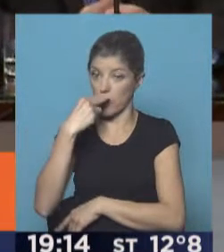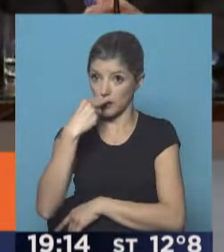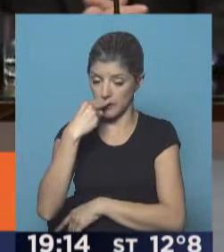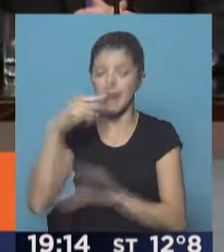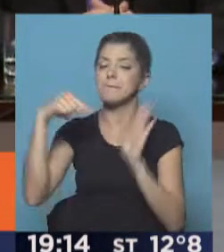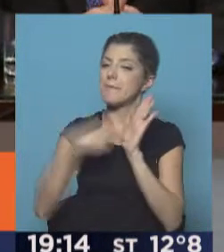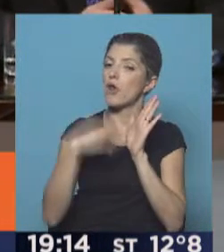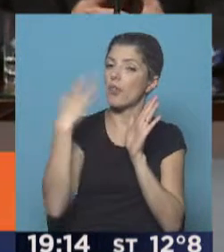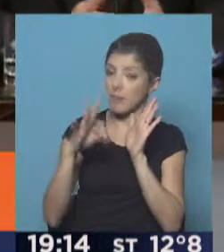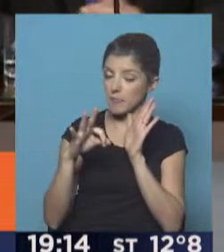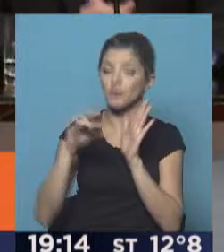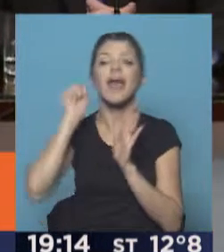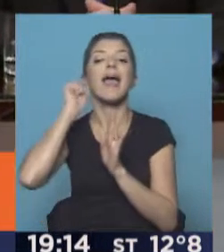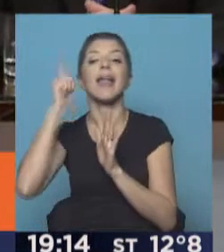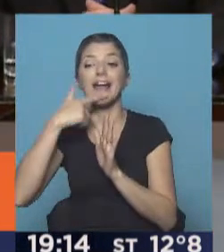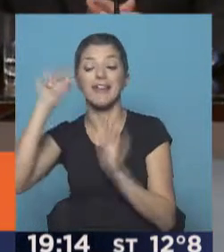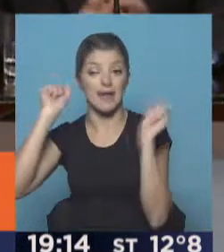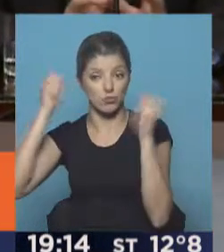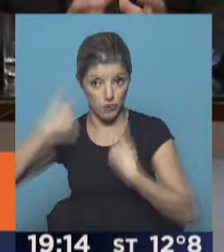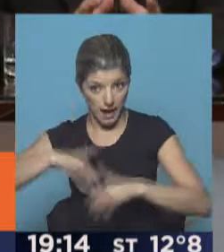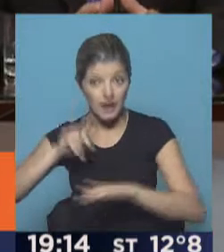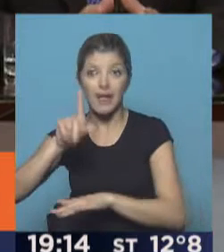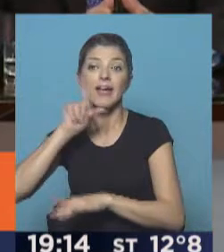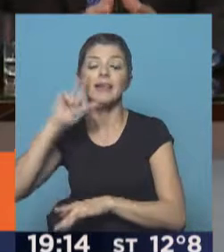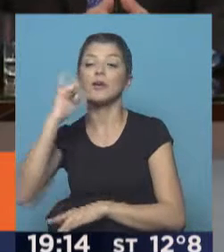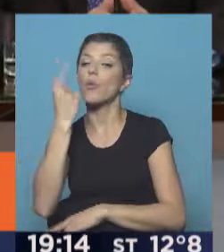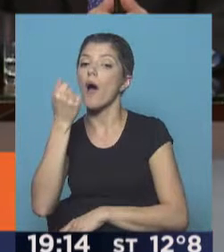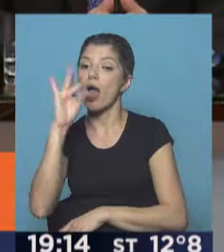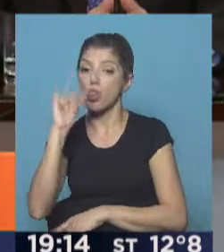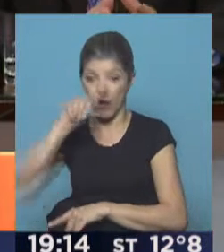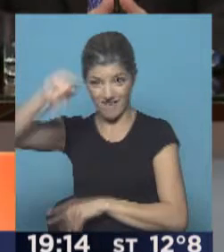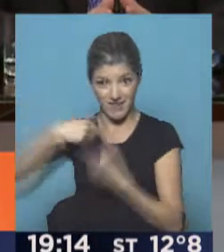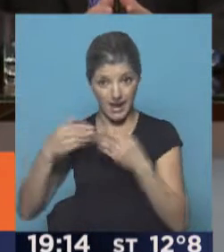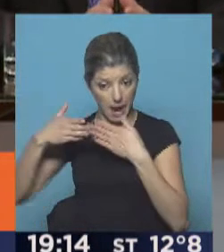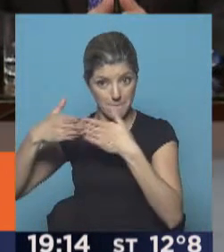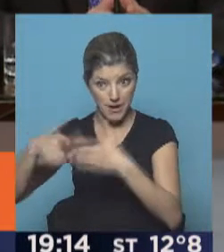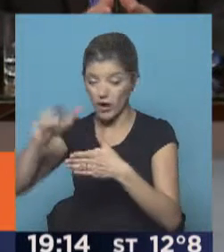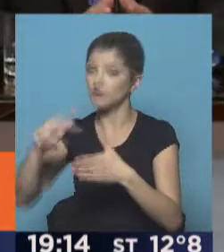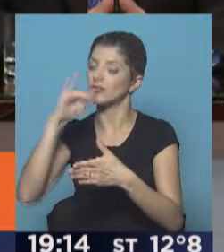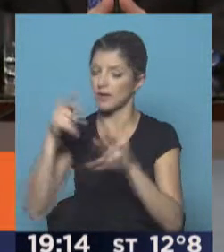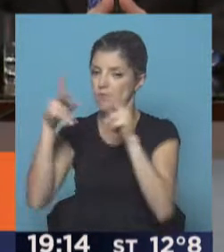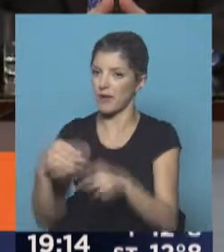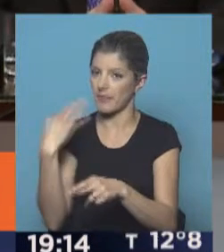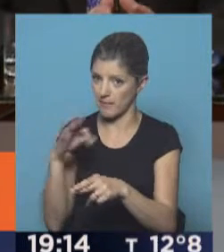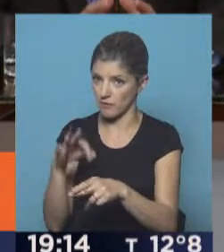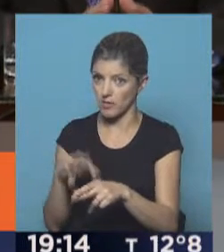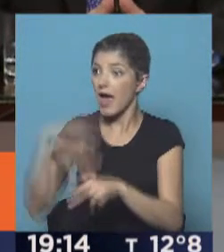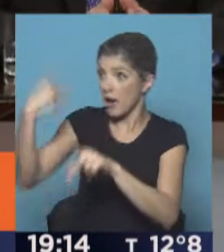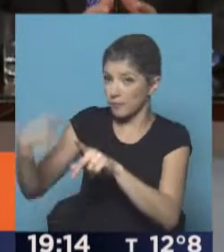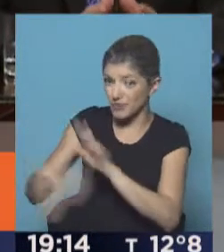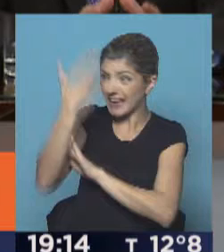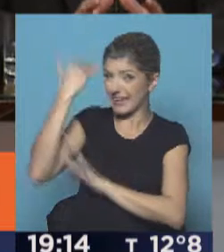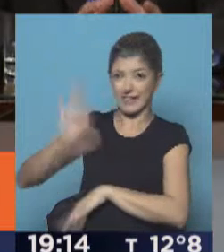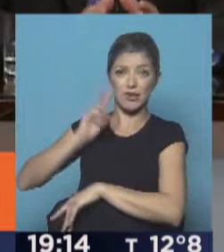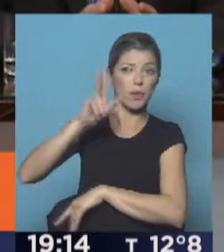importar es el gas natural licuado que recibimos por barco en instalaciones que, les recuerdo, fueron construidas en la Argentina en el 2008